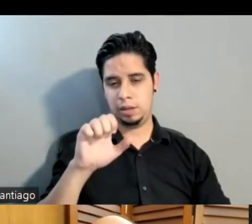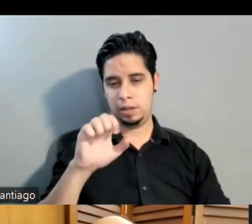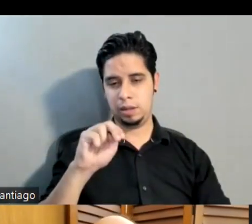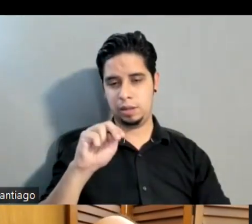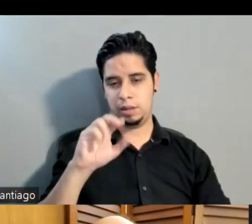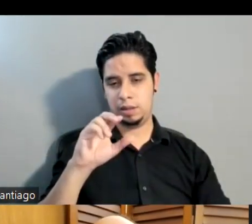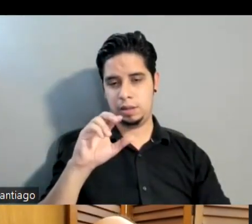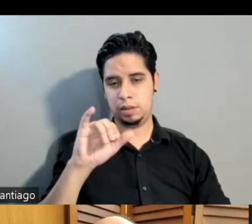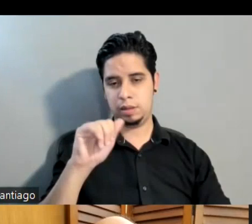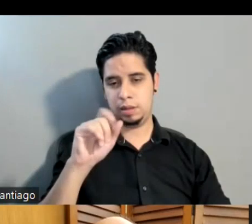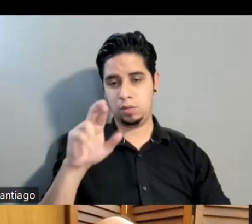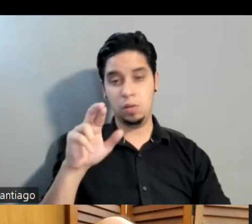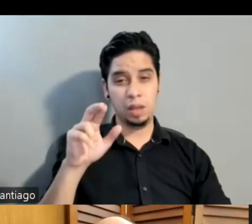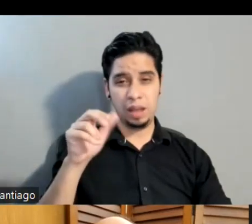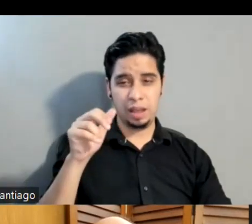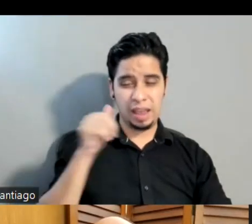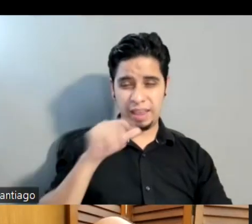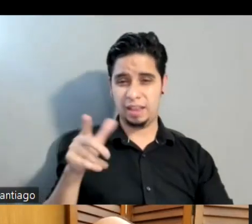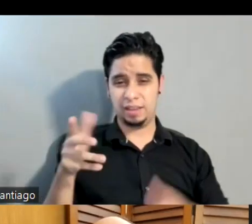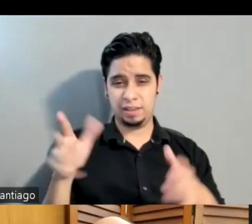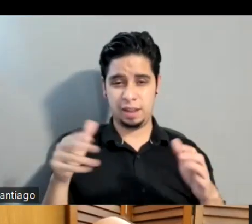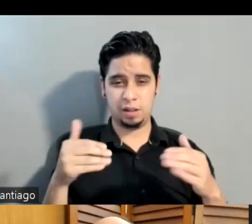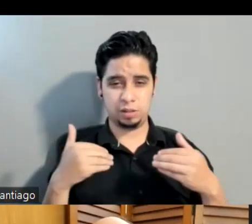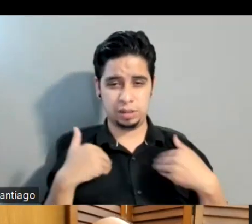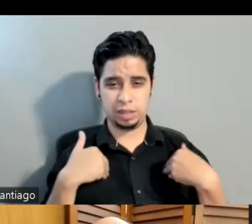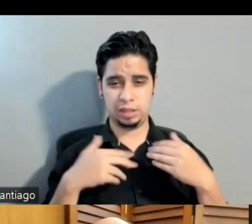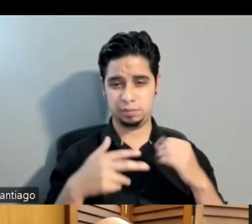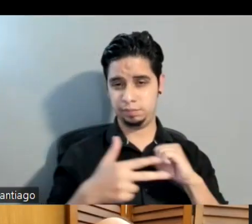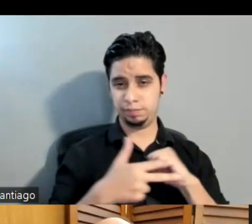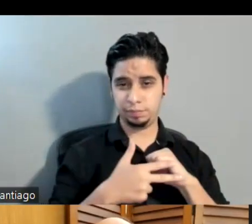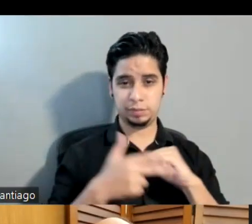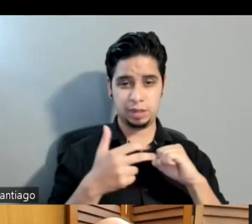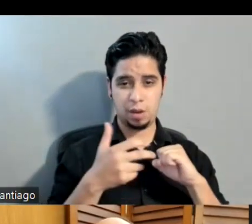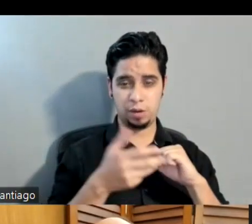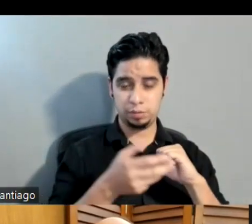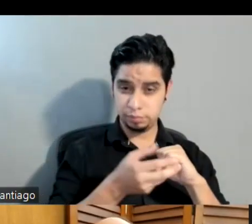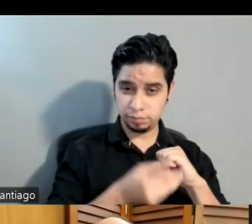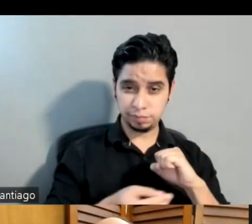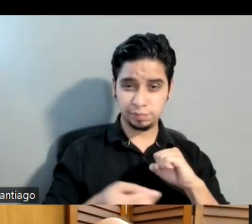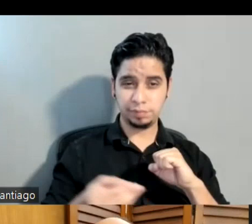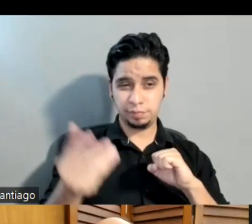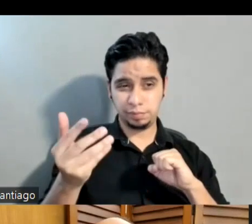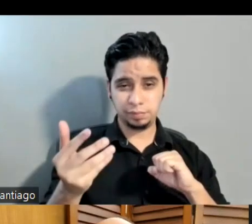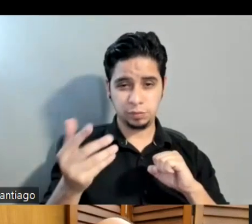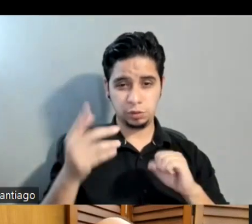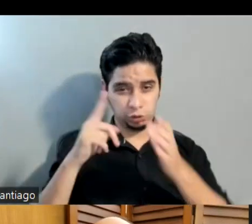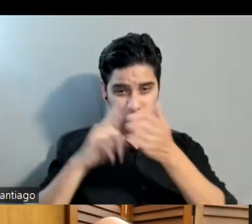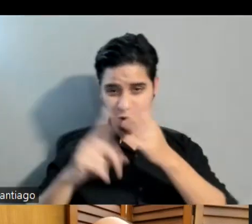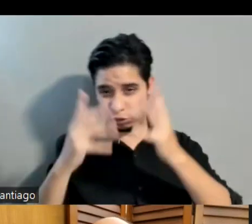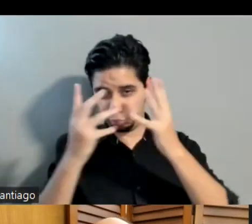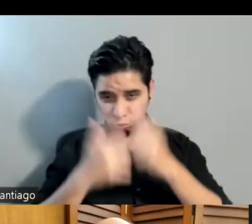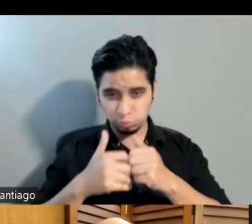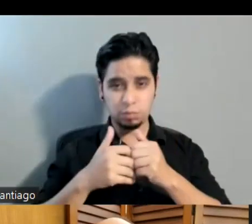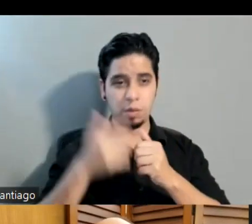dos monólogos ya ella los tenía como que más o menos esbozados y los trae ahora y más o menos los revisa, ¿no? Porque estamos hablando